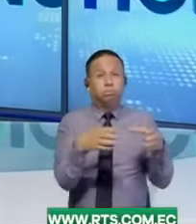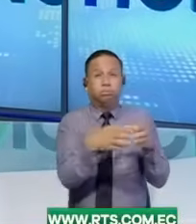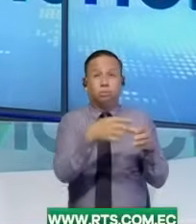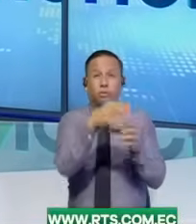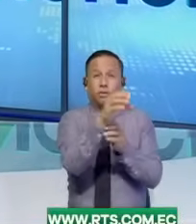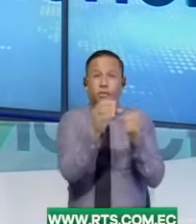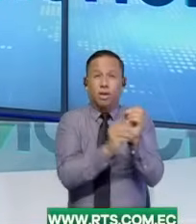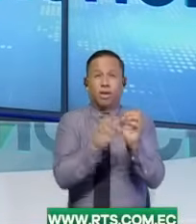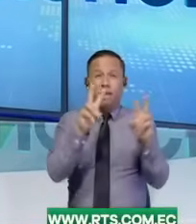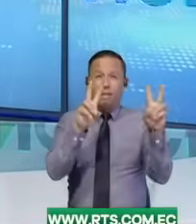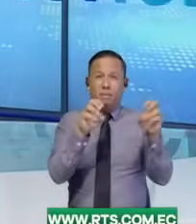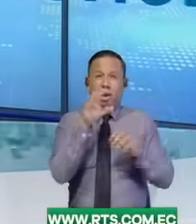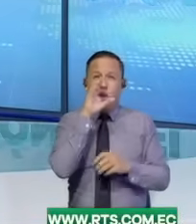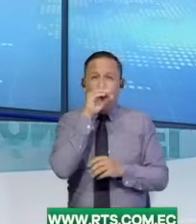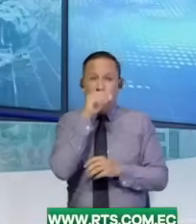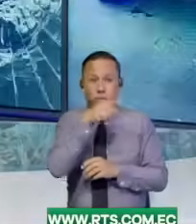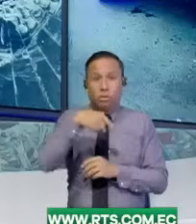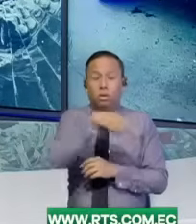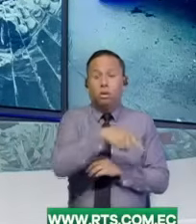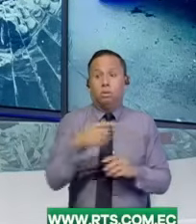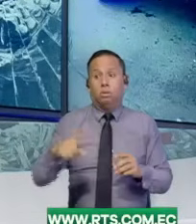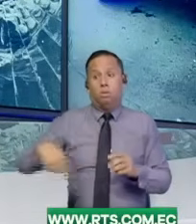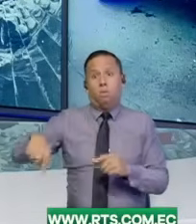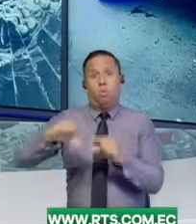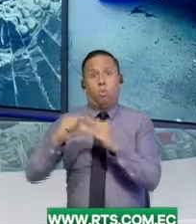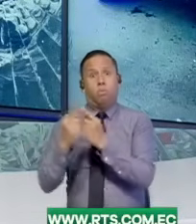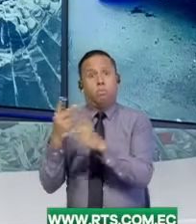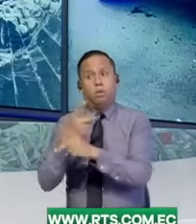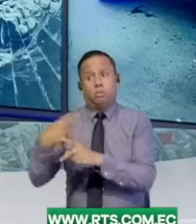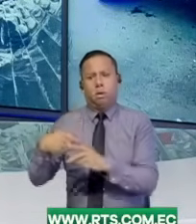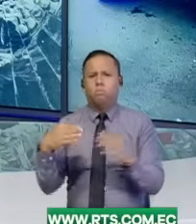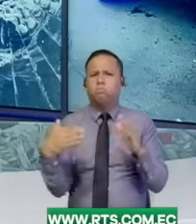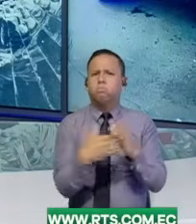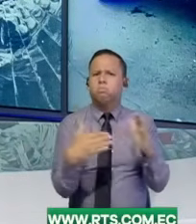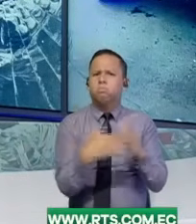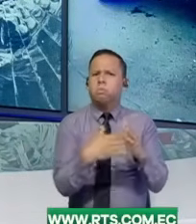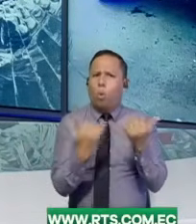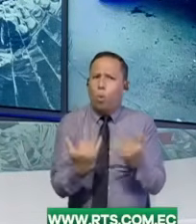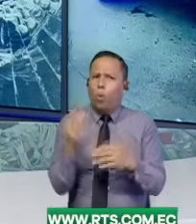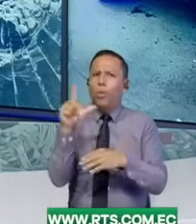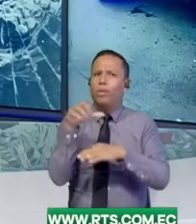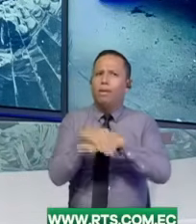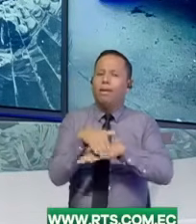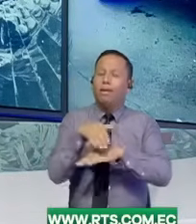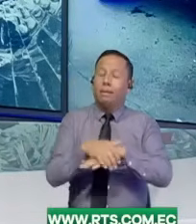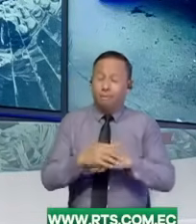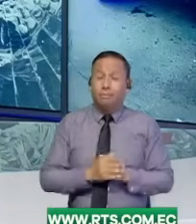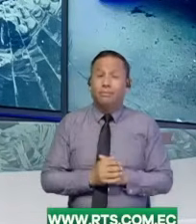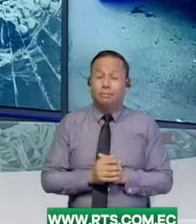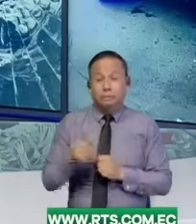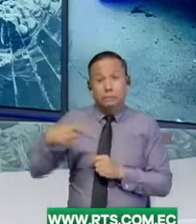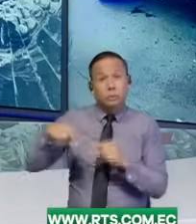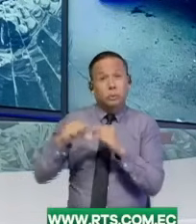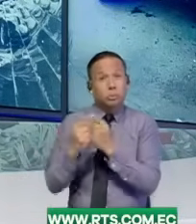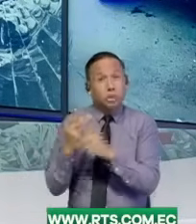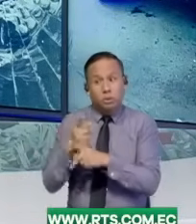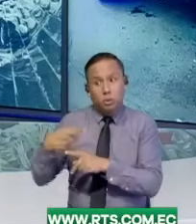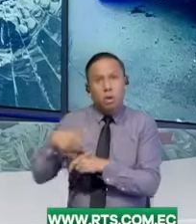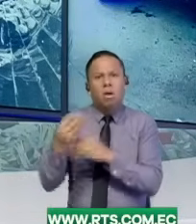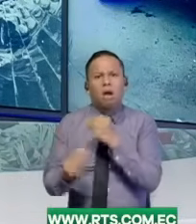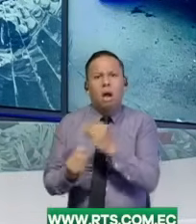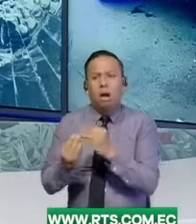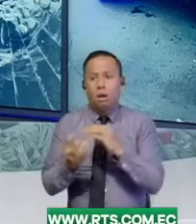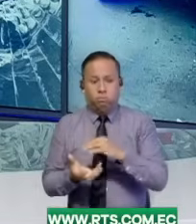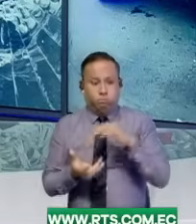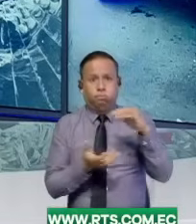tránsito fueron blanco de ataques de grupos delictivos la tarde de este lunes. Los antisociales colocaron explosivos